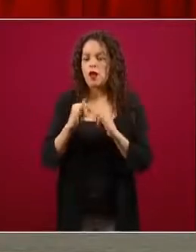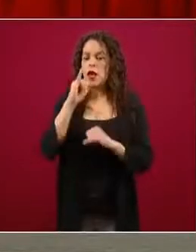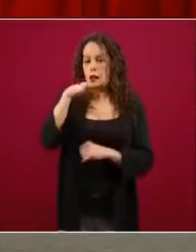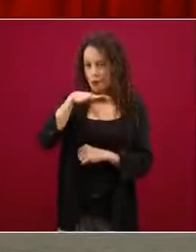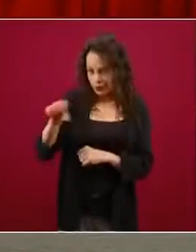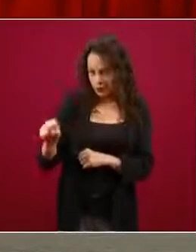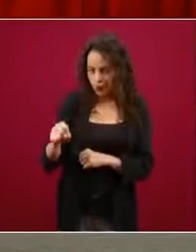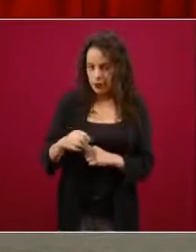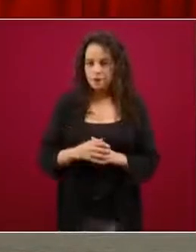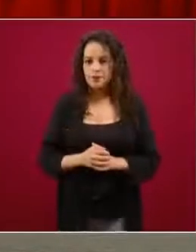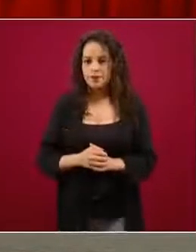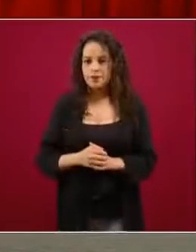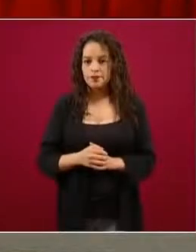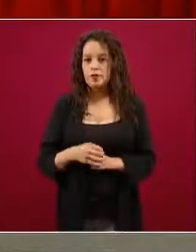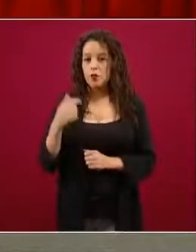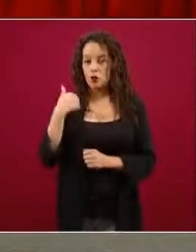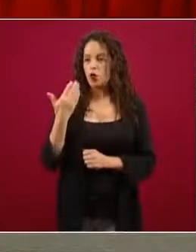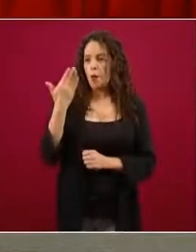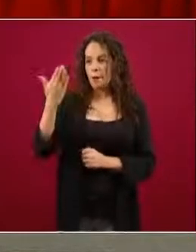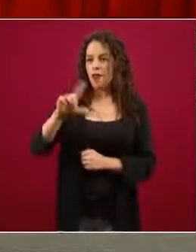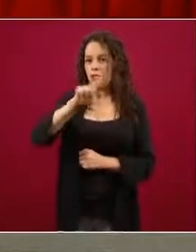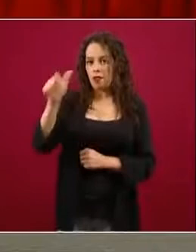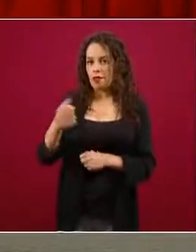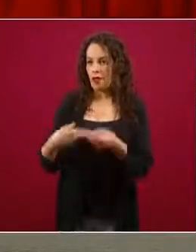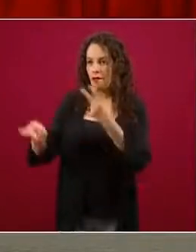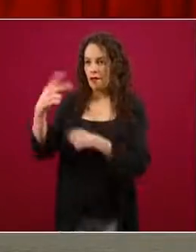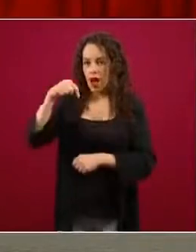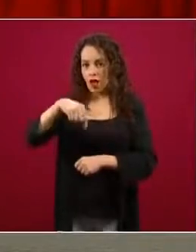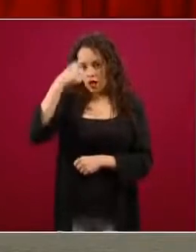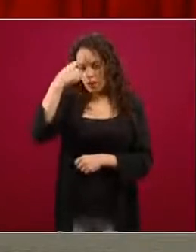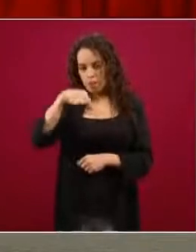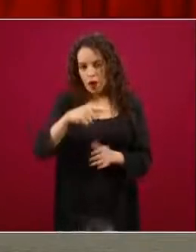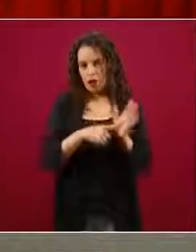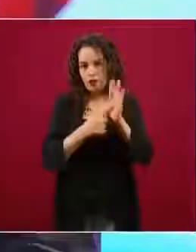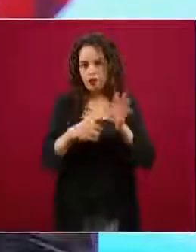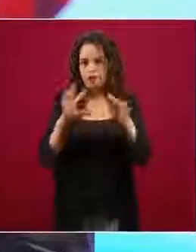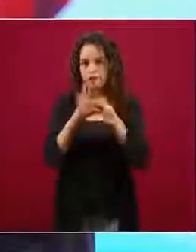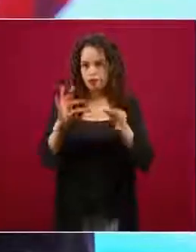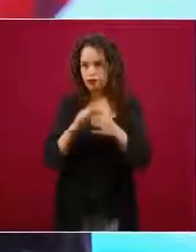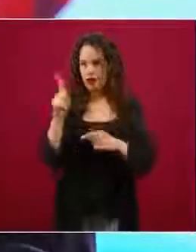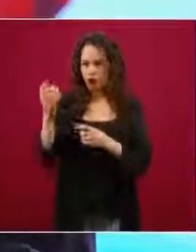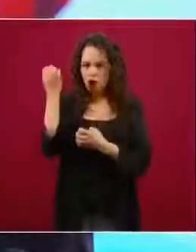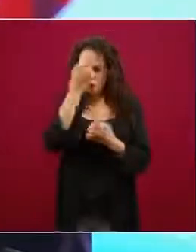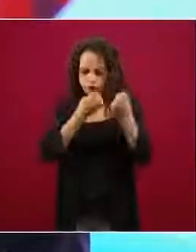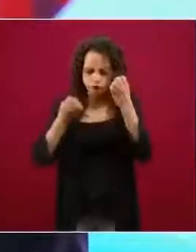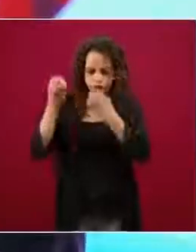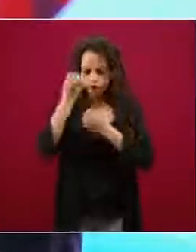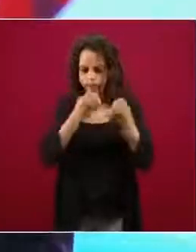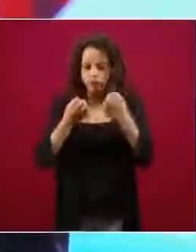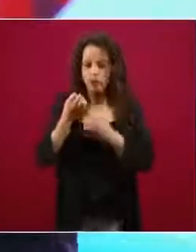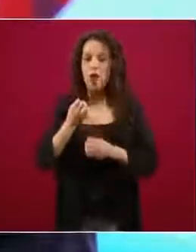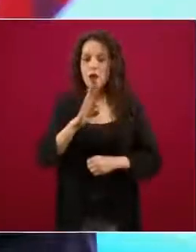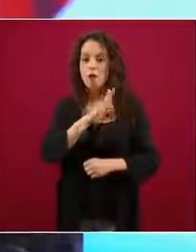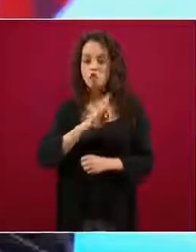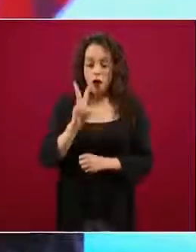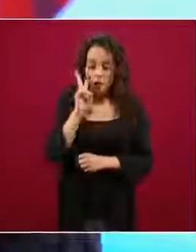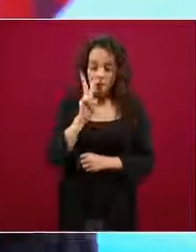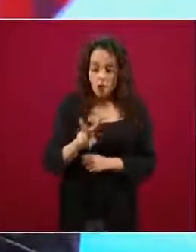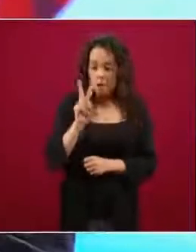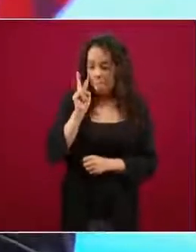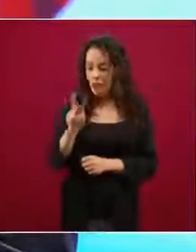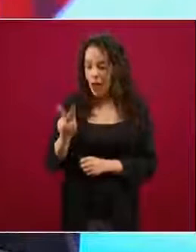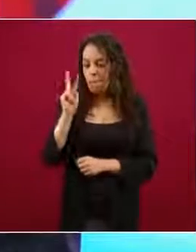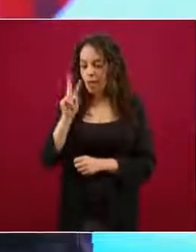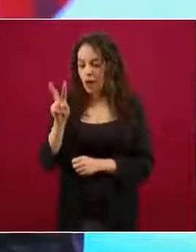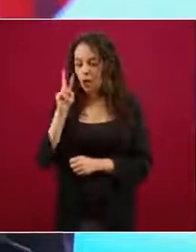Social, que les pediremos que vengan a acompañarnos y a presentarlos, que muestran cómo si dividimos